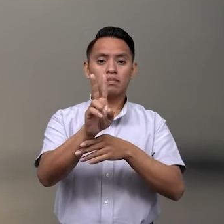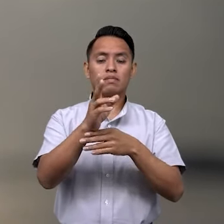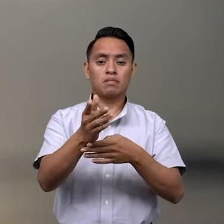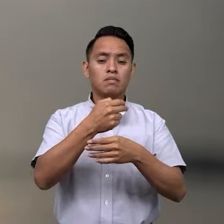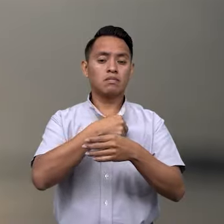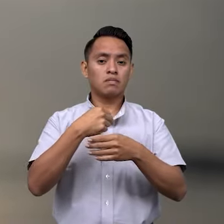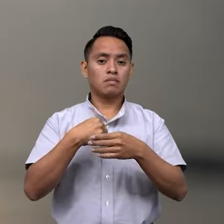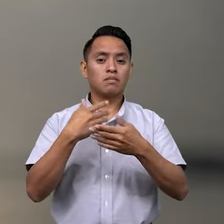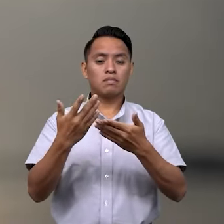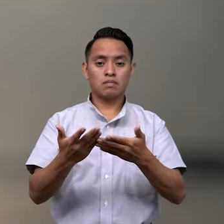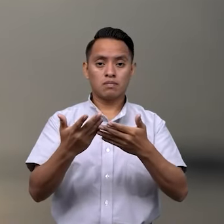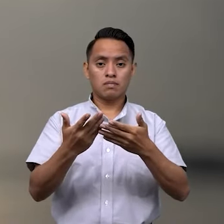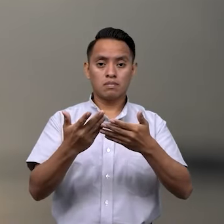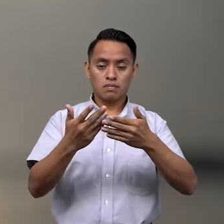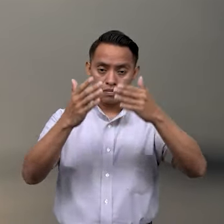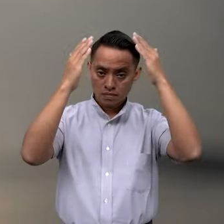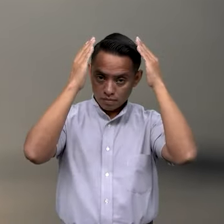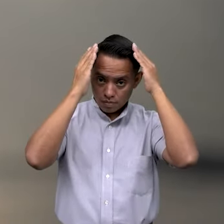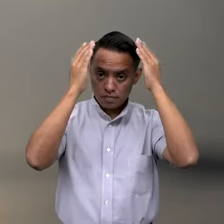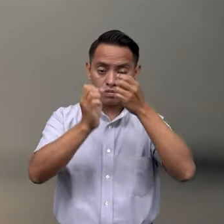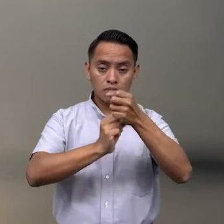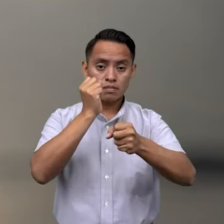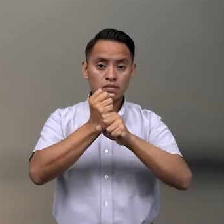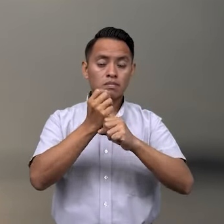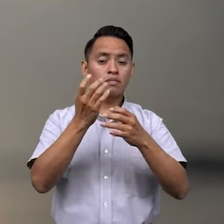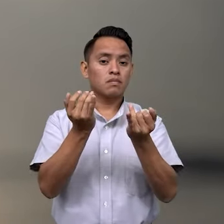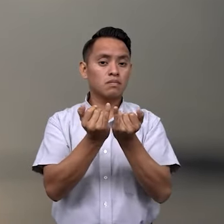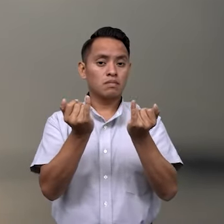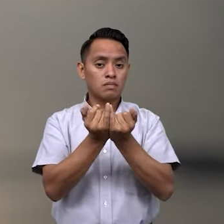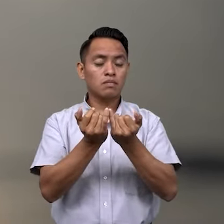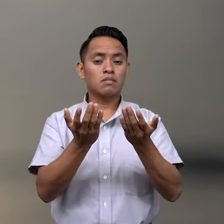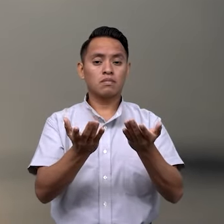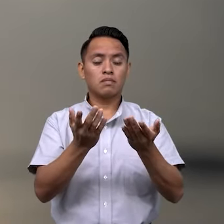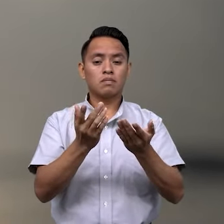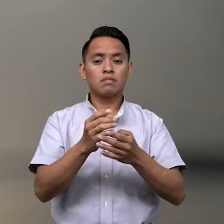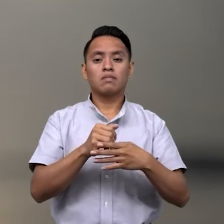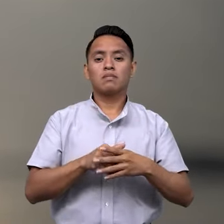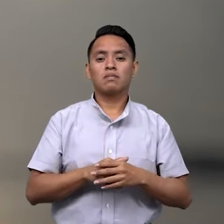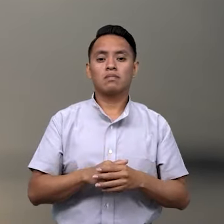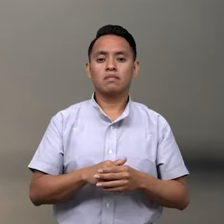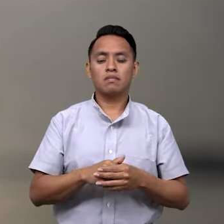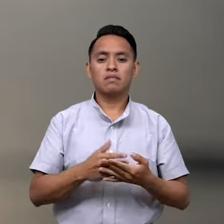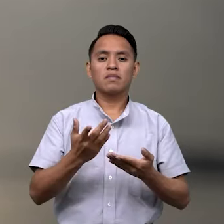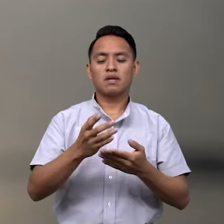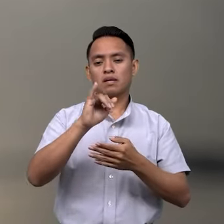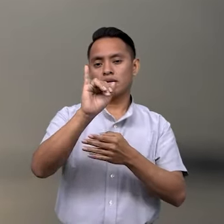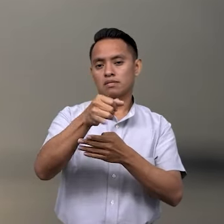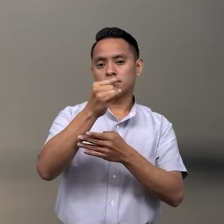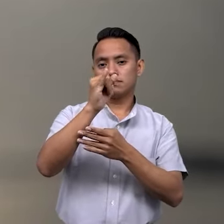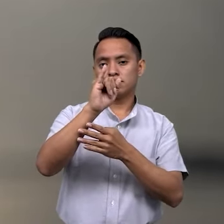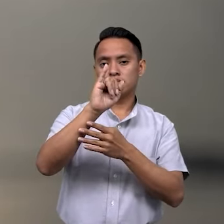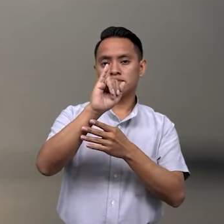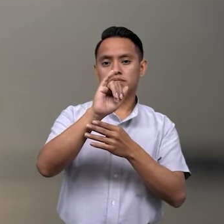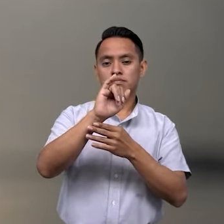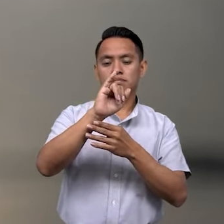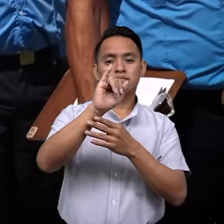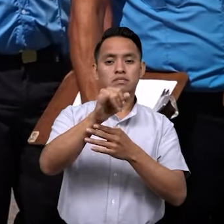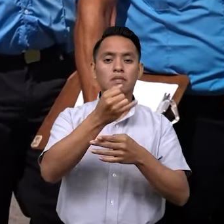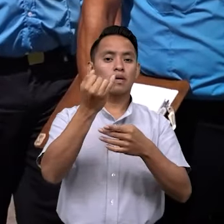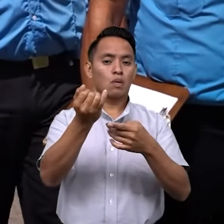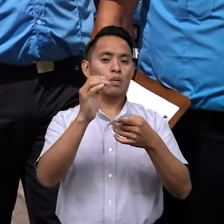hacen en el año y a los 4 ejercicios nacionales. Ya la gente le pregunta en cualquier barrio o comunidad, ¿cuándo tienen ejercicio? El último jueves de cada 3-4